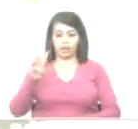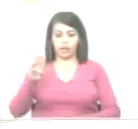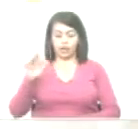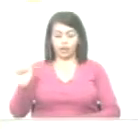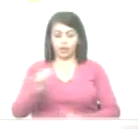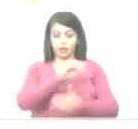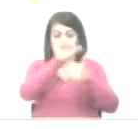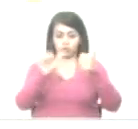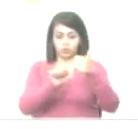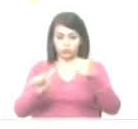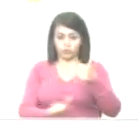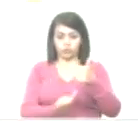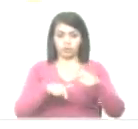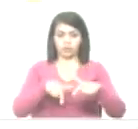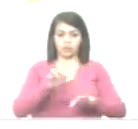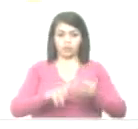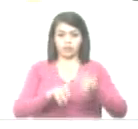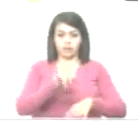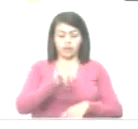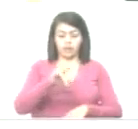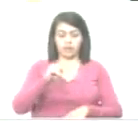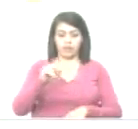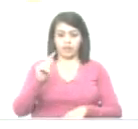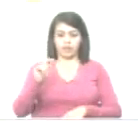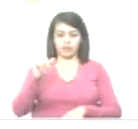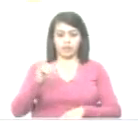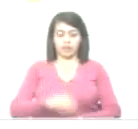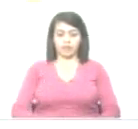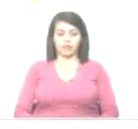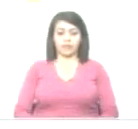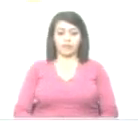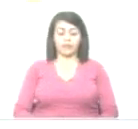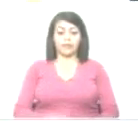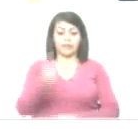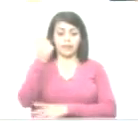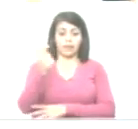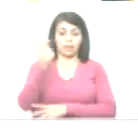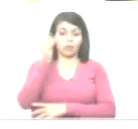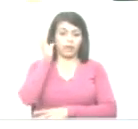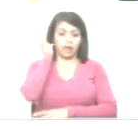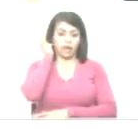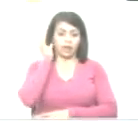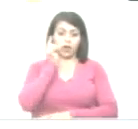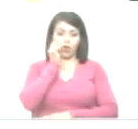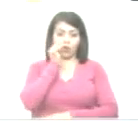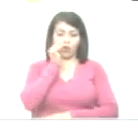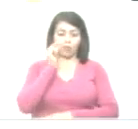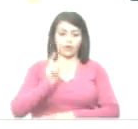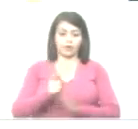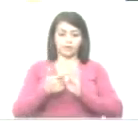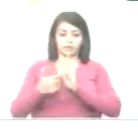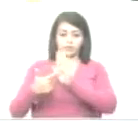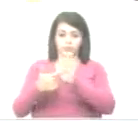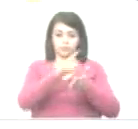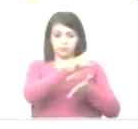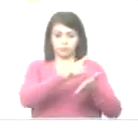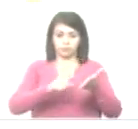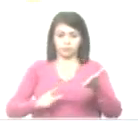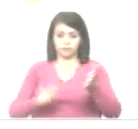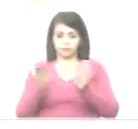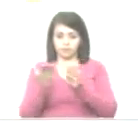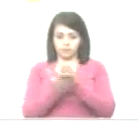la subsecretaria Inti Alejandra Hinojosa Coronado, las diputadas y los diputados indicados en lista